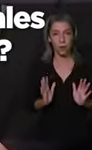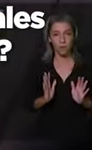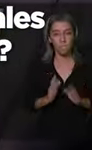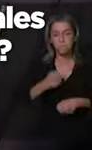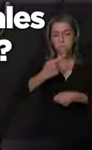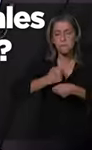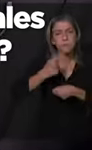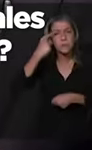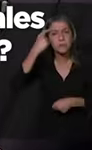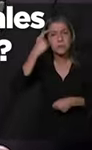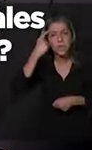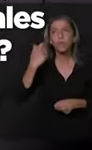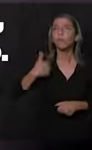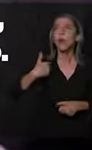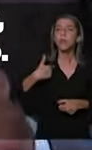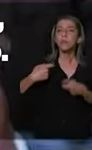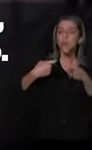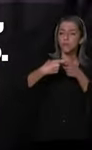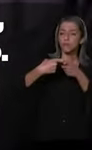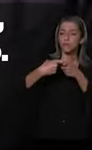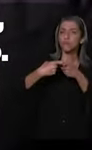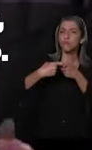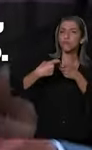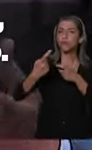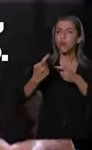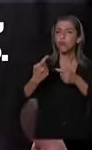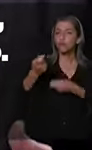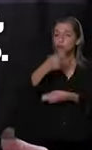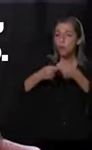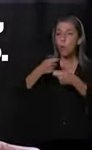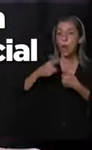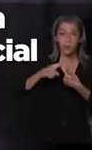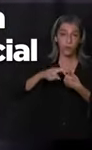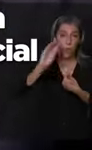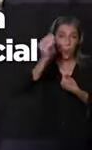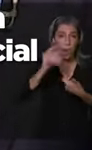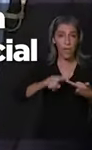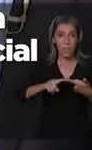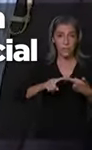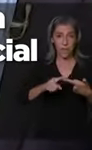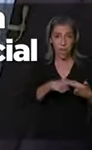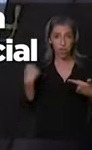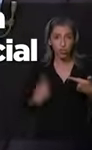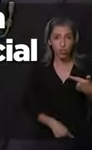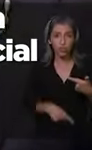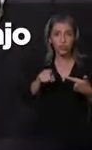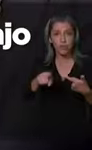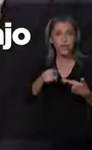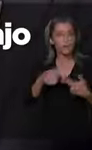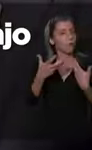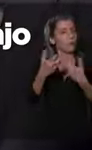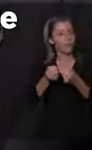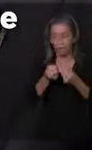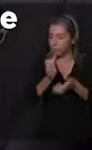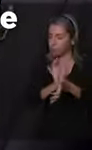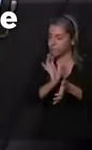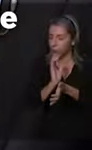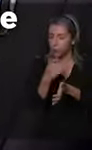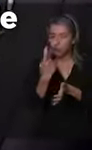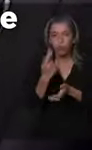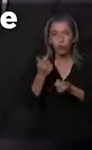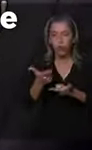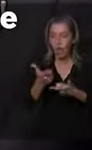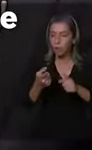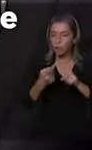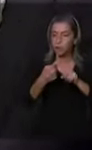socios comerciales de Argentina Brasil es uno china es otro defender esa agenda comercial que le da trabajo a 2 millones